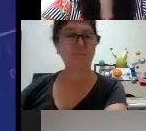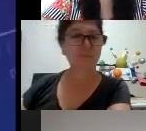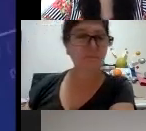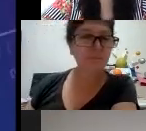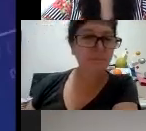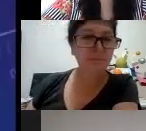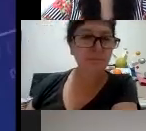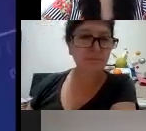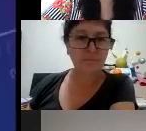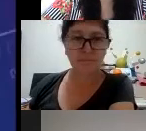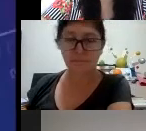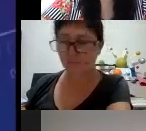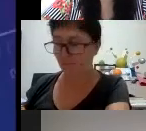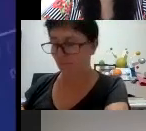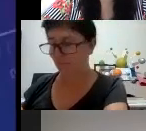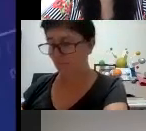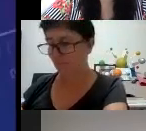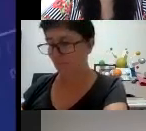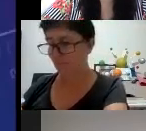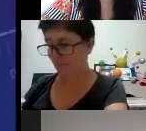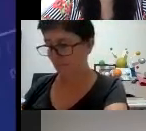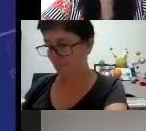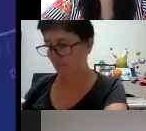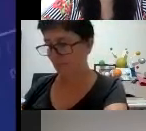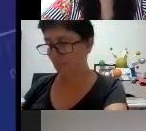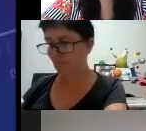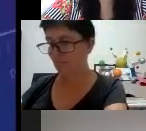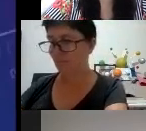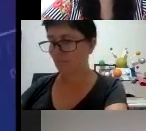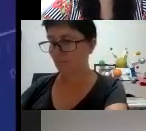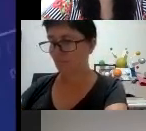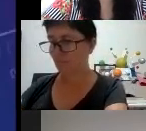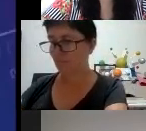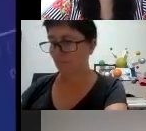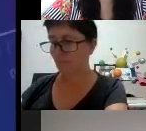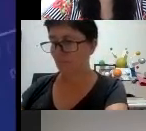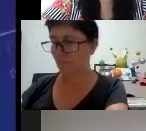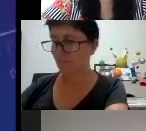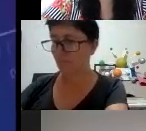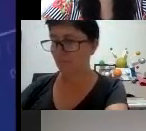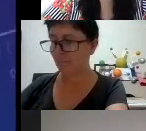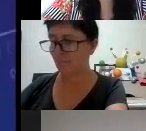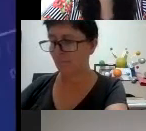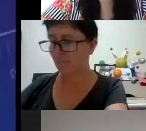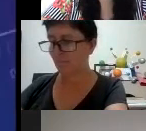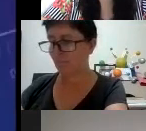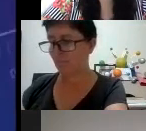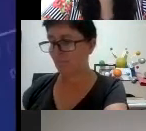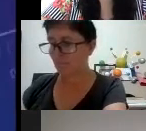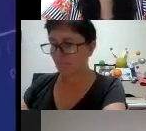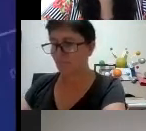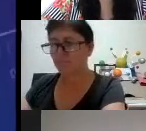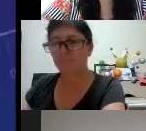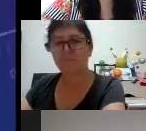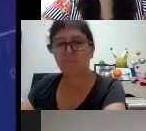supino, ¿no? En la cual el paciente puede tener mayor facilidad para que pueda desarrollar pues estas actividades y mejorarle lo que es la capacidad ventilatoria.